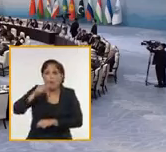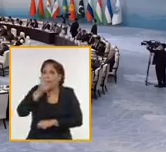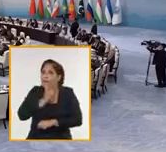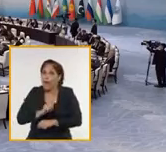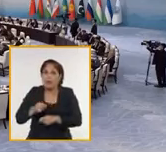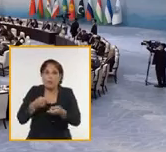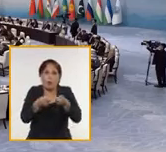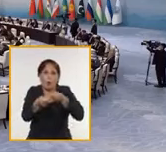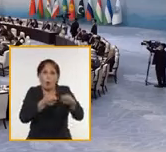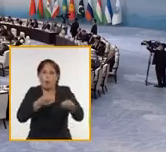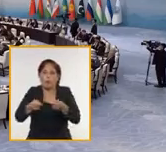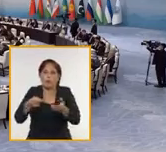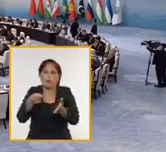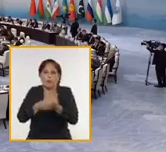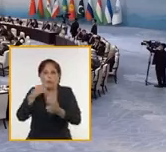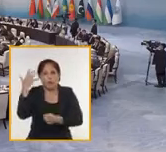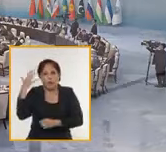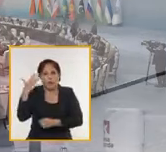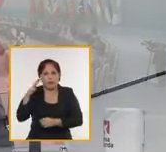del comercio y la inversión.